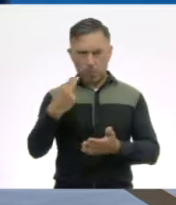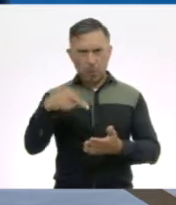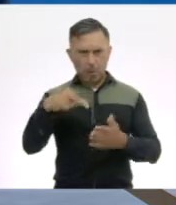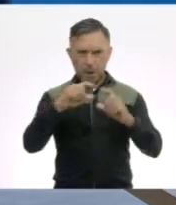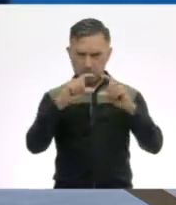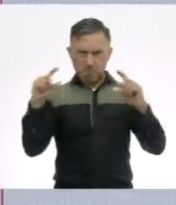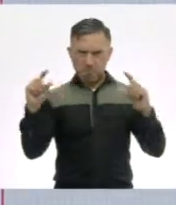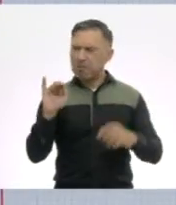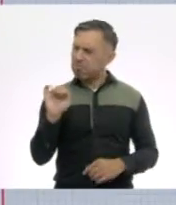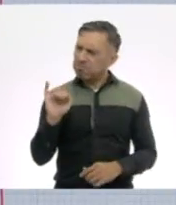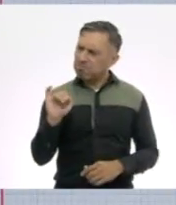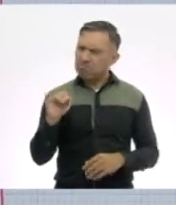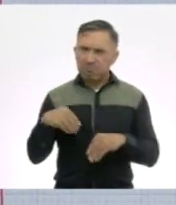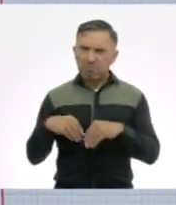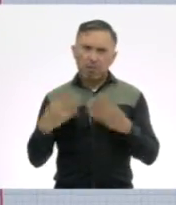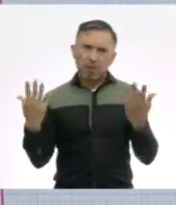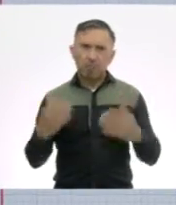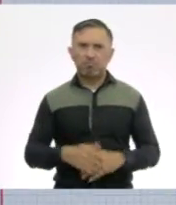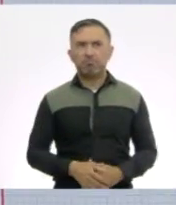supuesto.